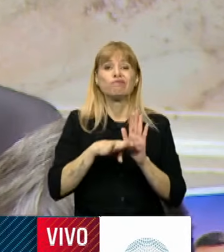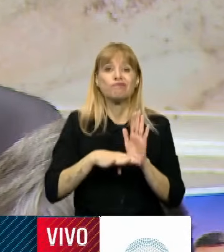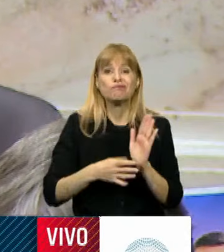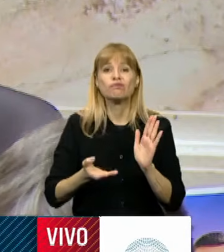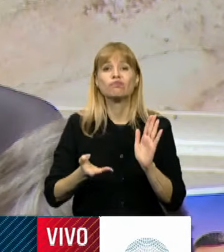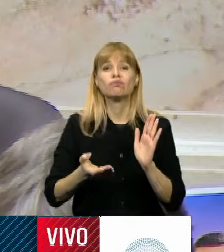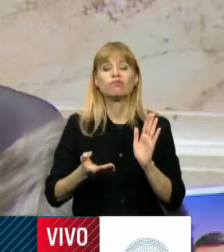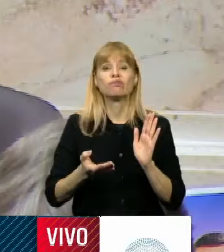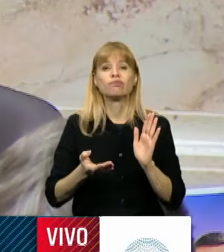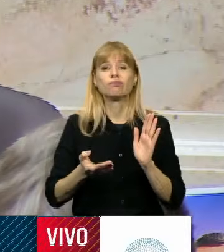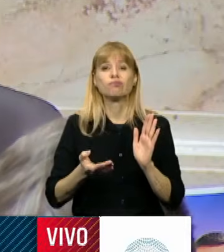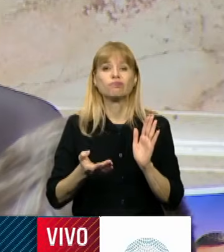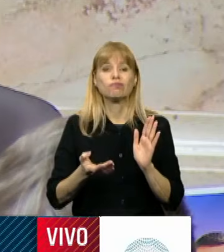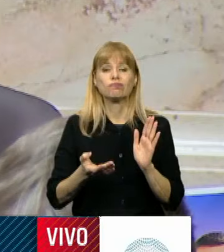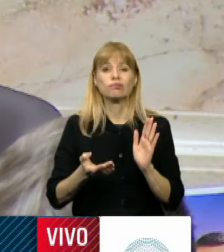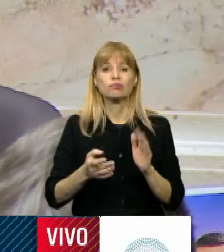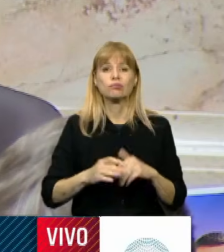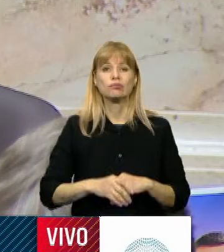alcanzaron